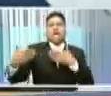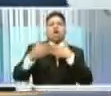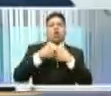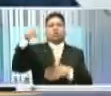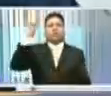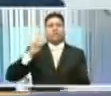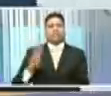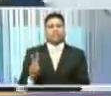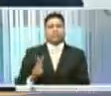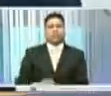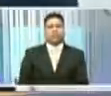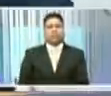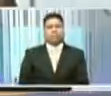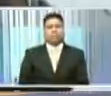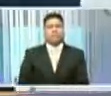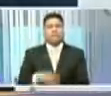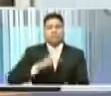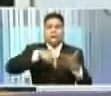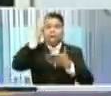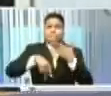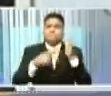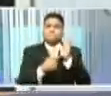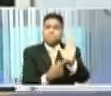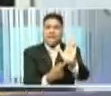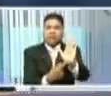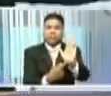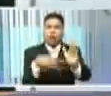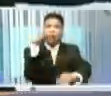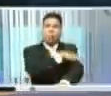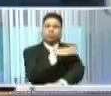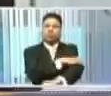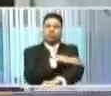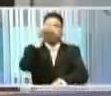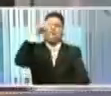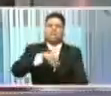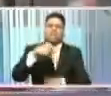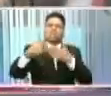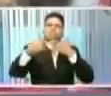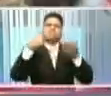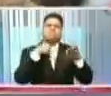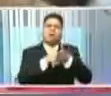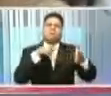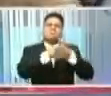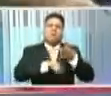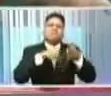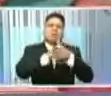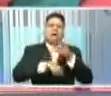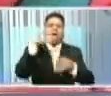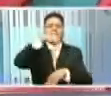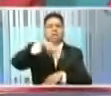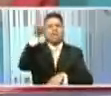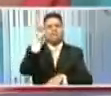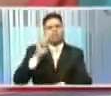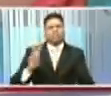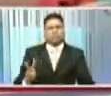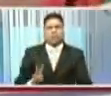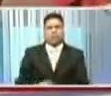Venezuela. Ese es el plan de la derecha fascista y golpista de Venezuela.